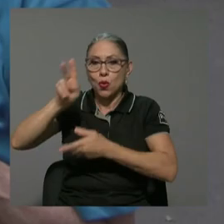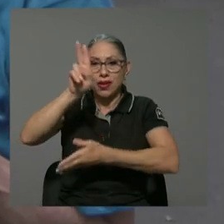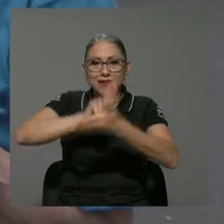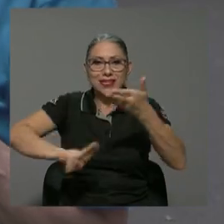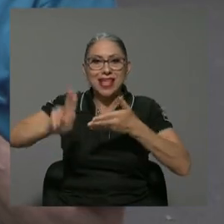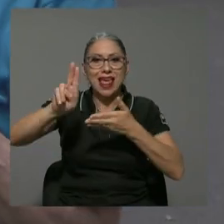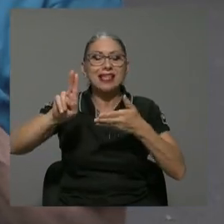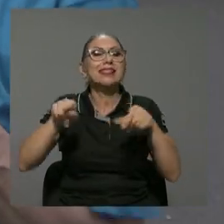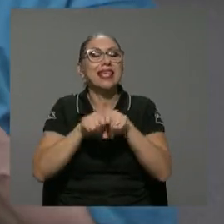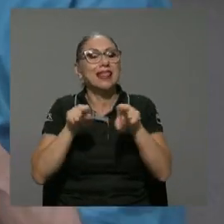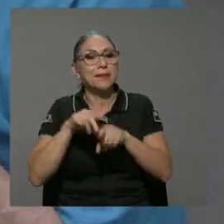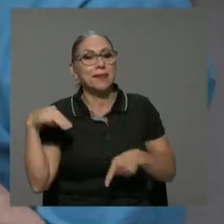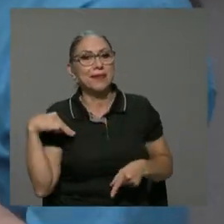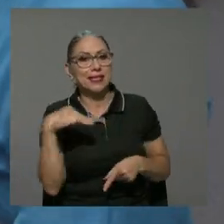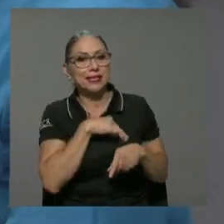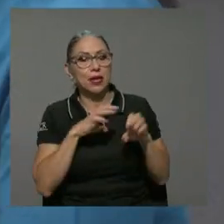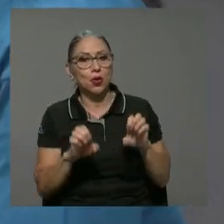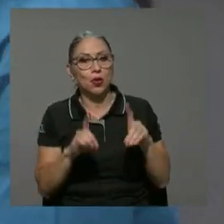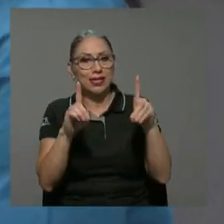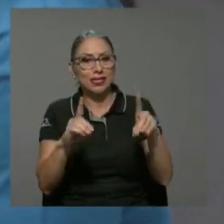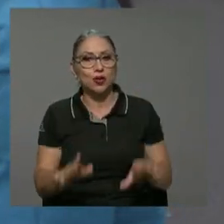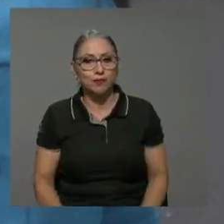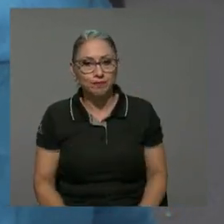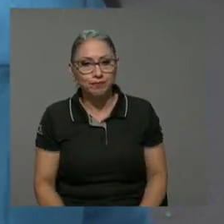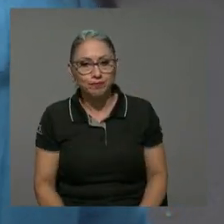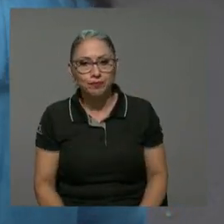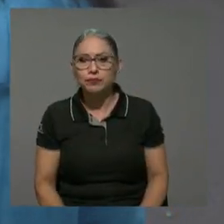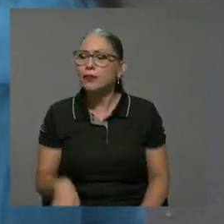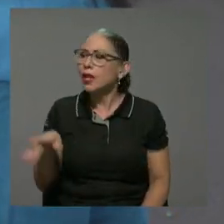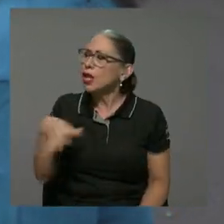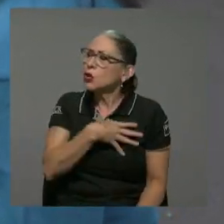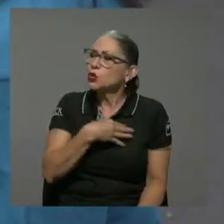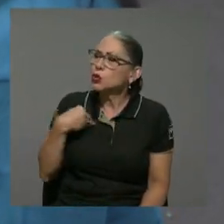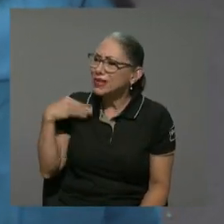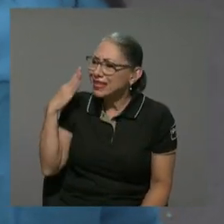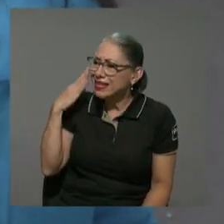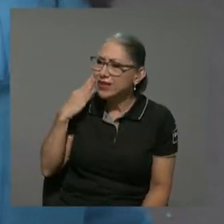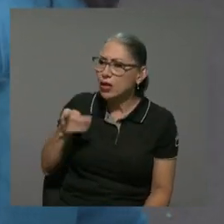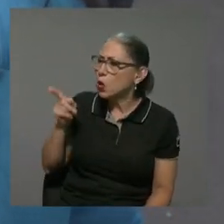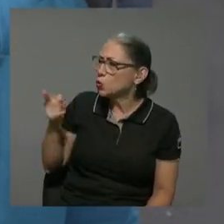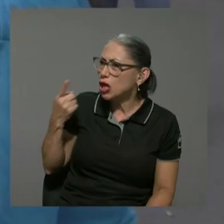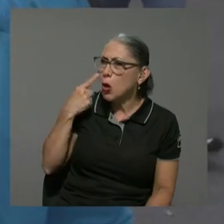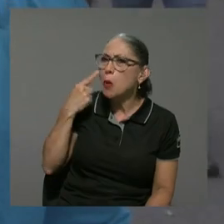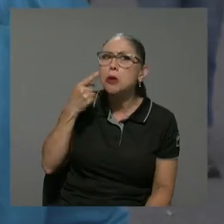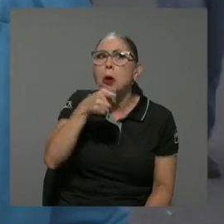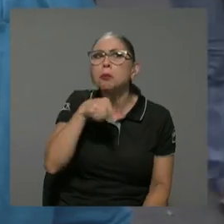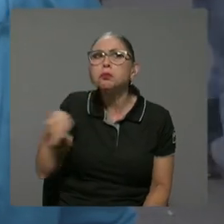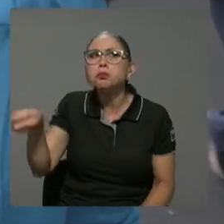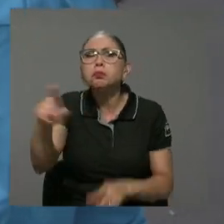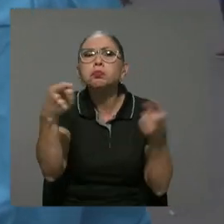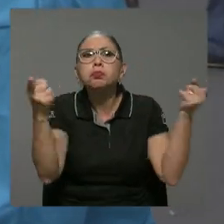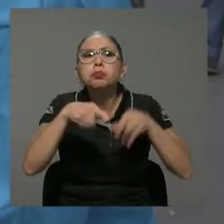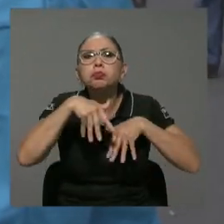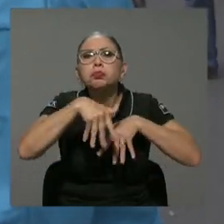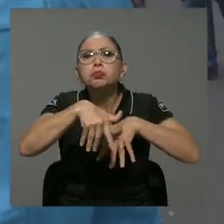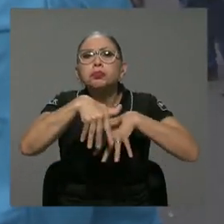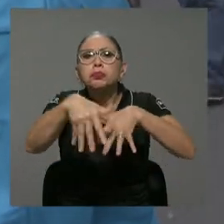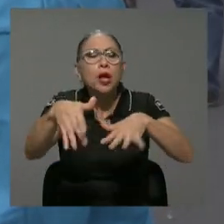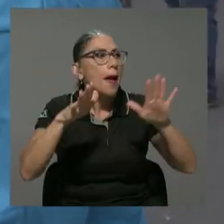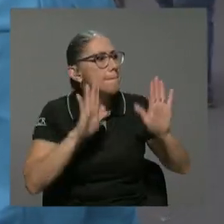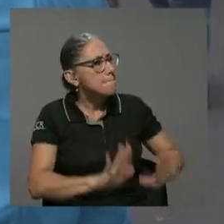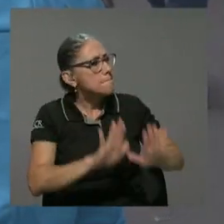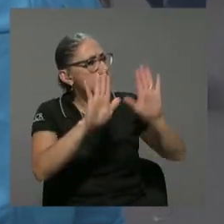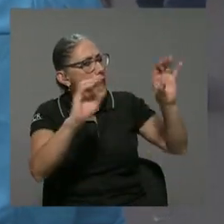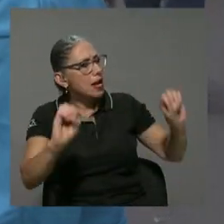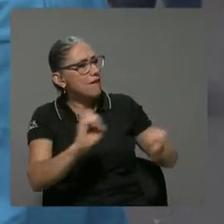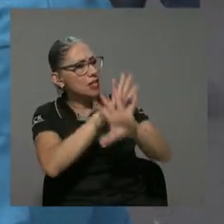Educación. Doña Dinora, nos gustaría saber cómo vio usted esta concentración. Maravillosa, maravillosa,